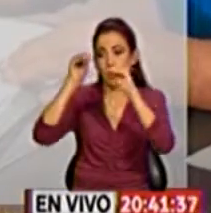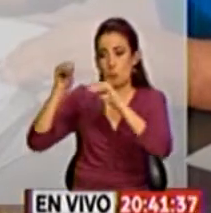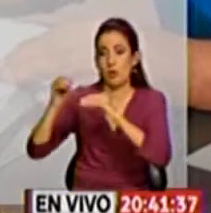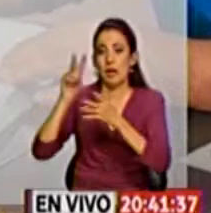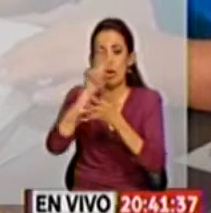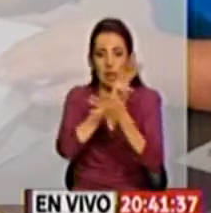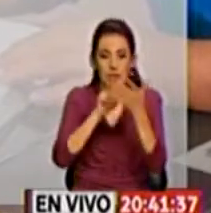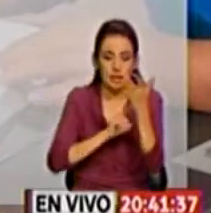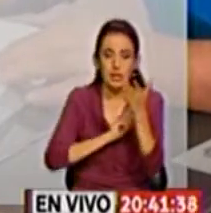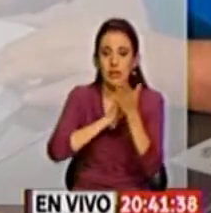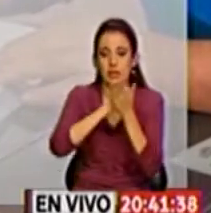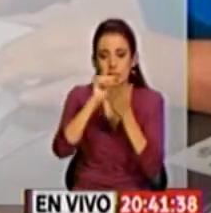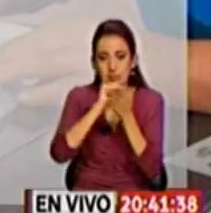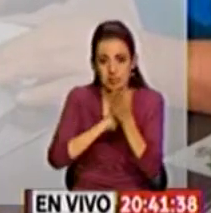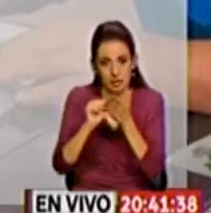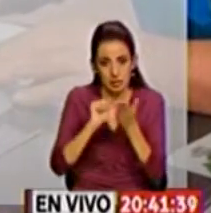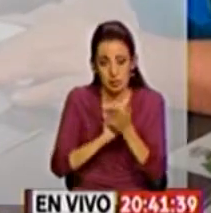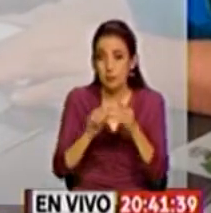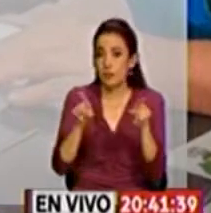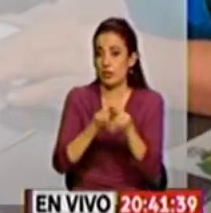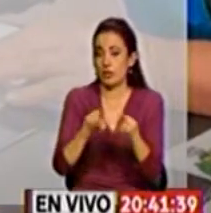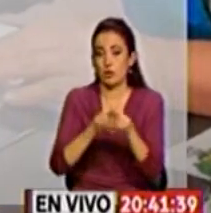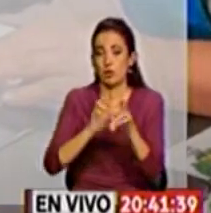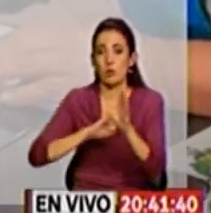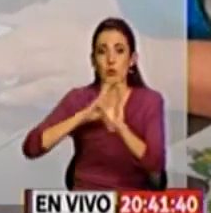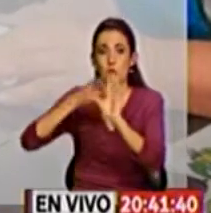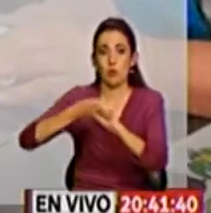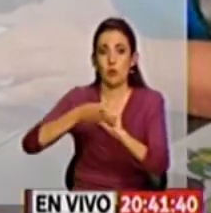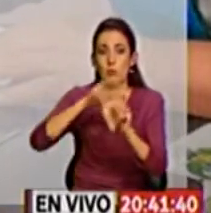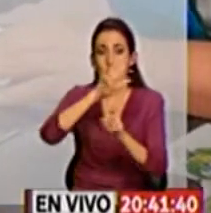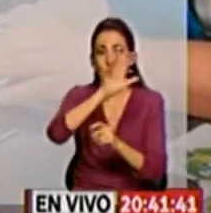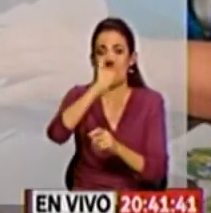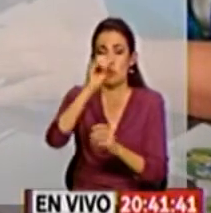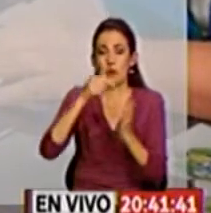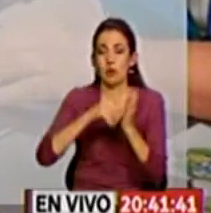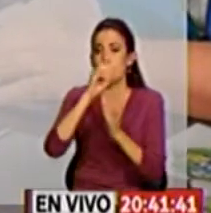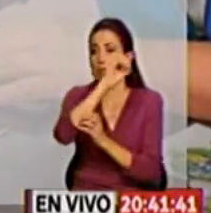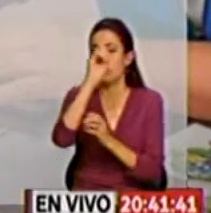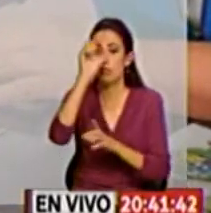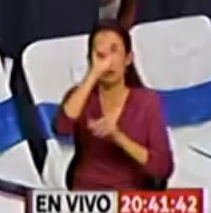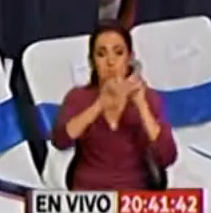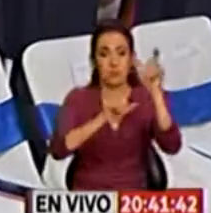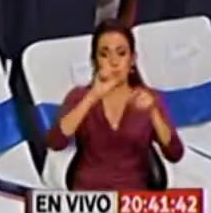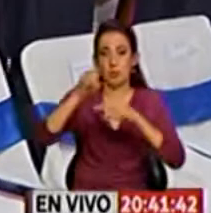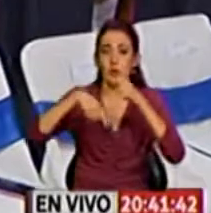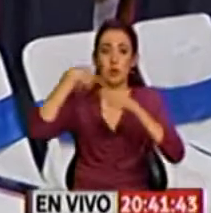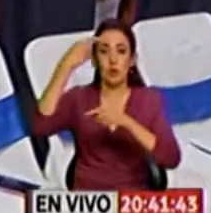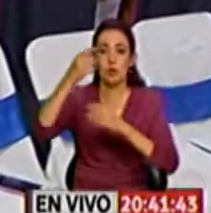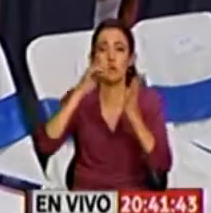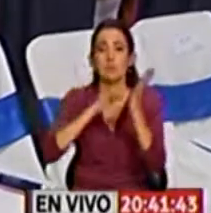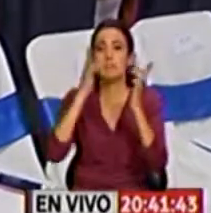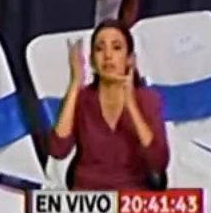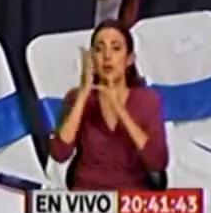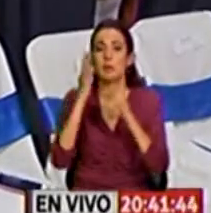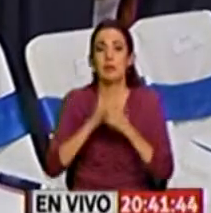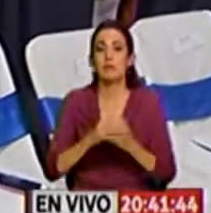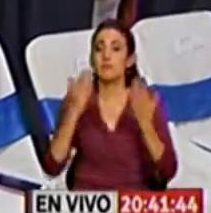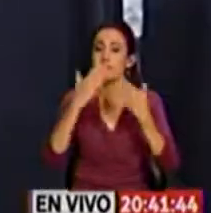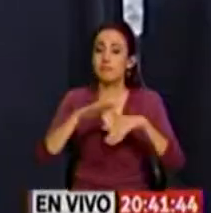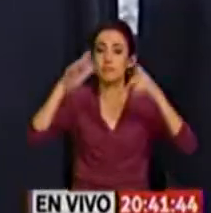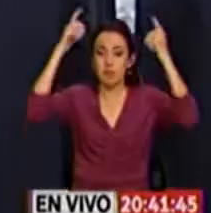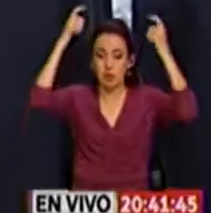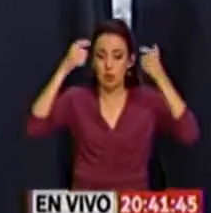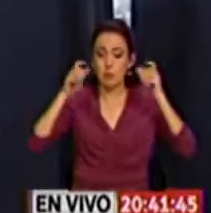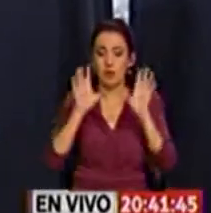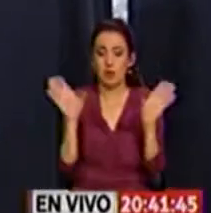postalfabetización y básica superior, se prevé incorporar a cerca de 30.000 personas en el próximo mes de abril. Los nuevos bachilleres dicen que con este título